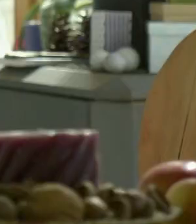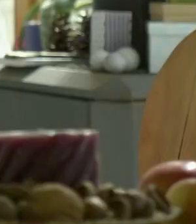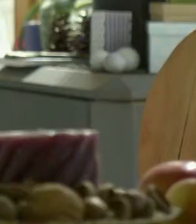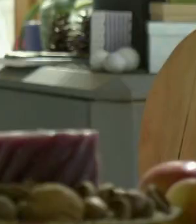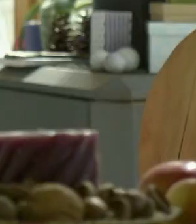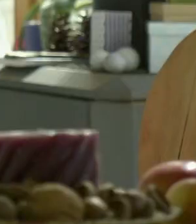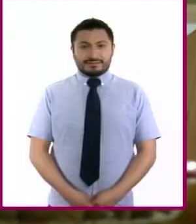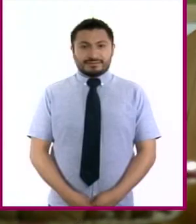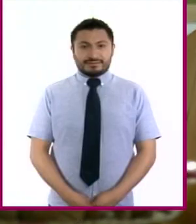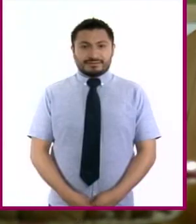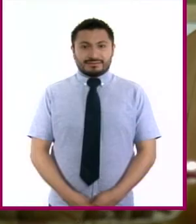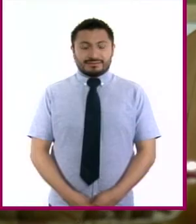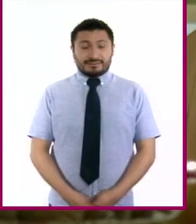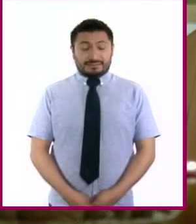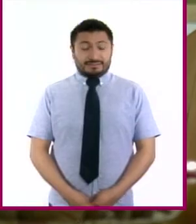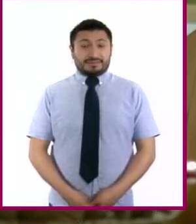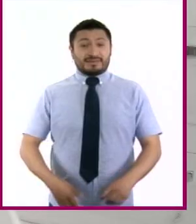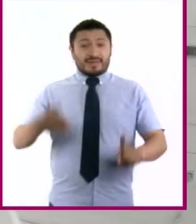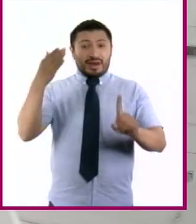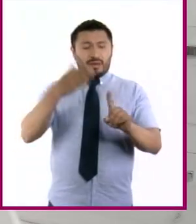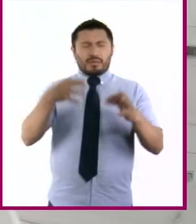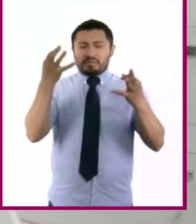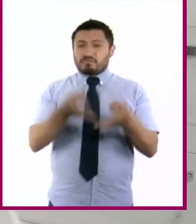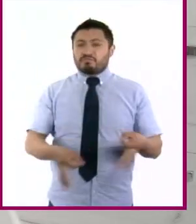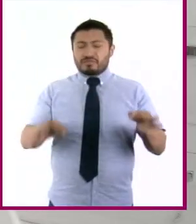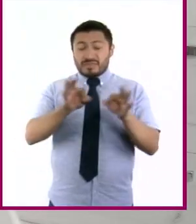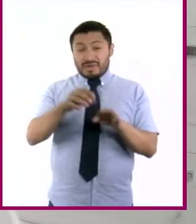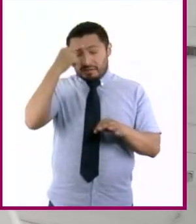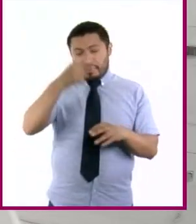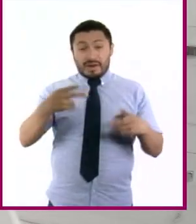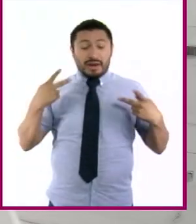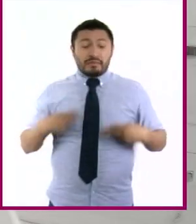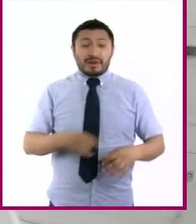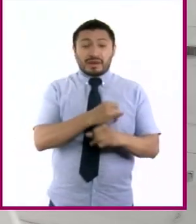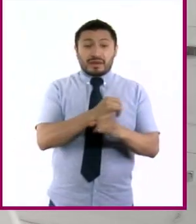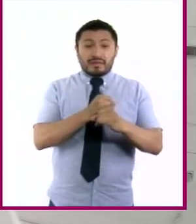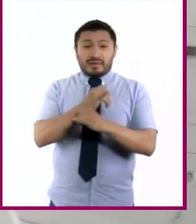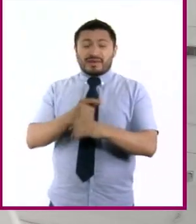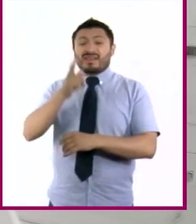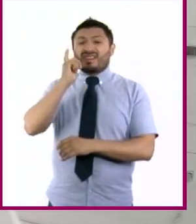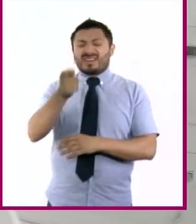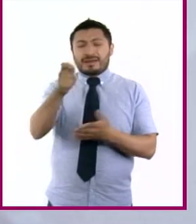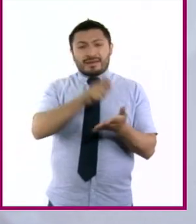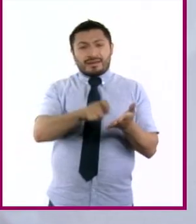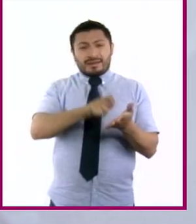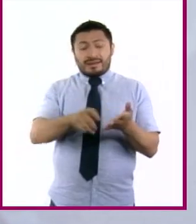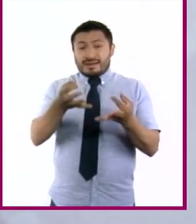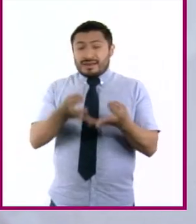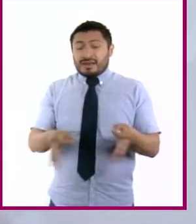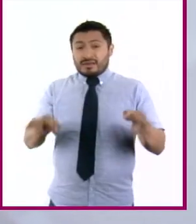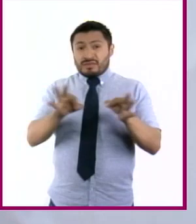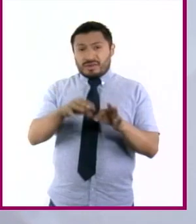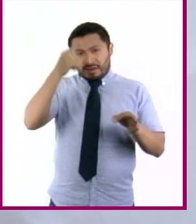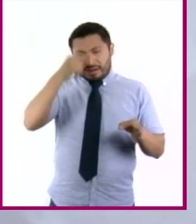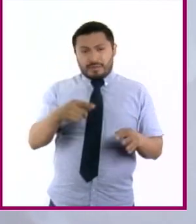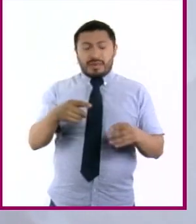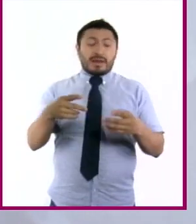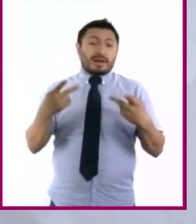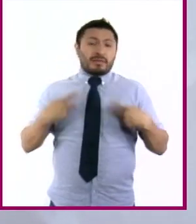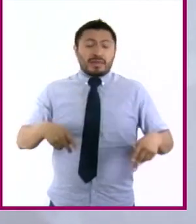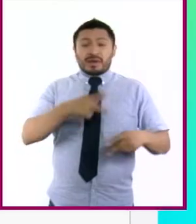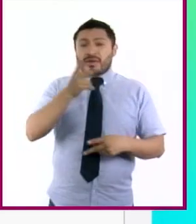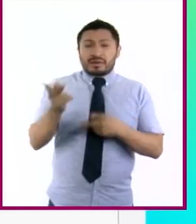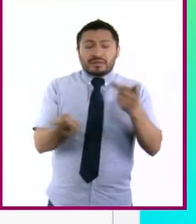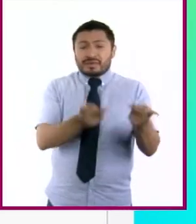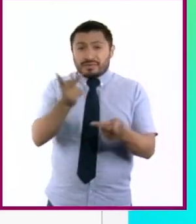Un gran reto para las y los investigadores de cualquier rama es diseñar un buen instrumento para recoger información de un grupo de personas. Estos